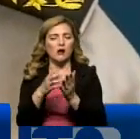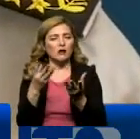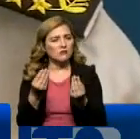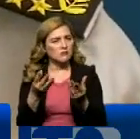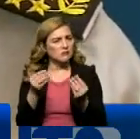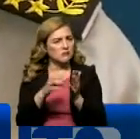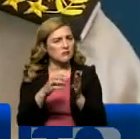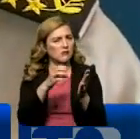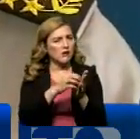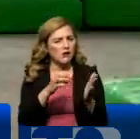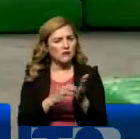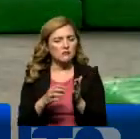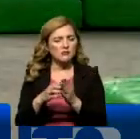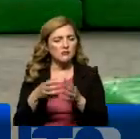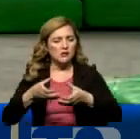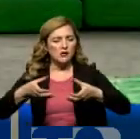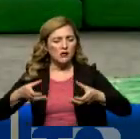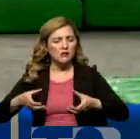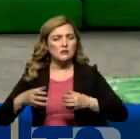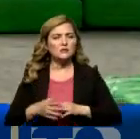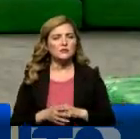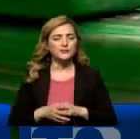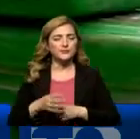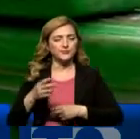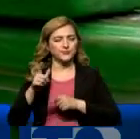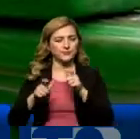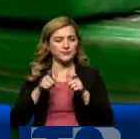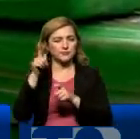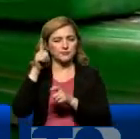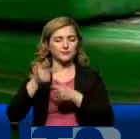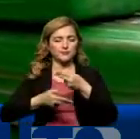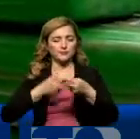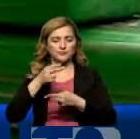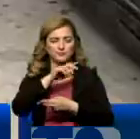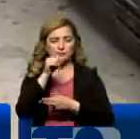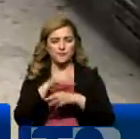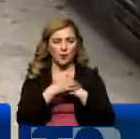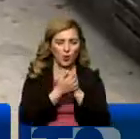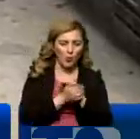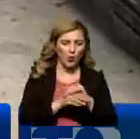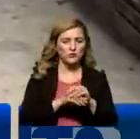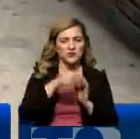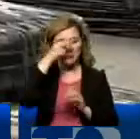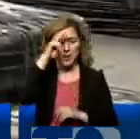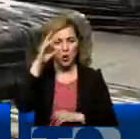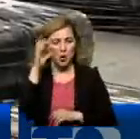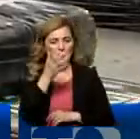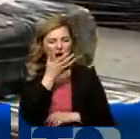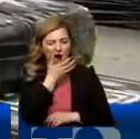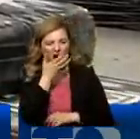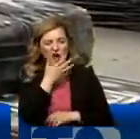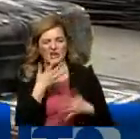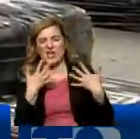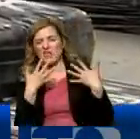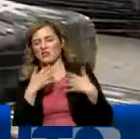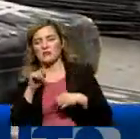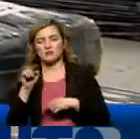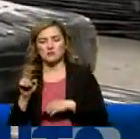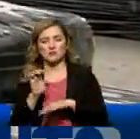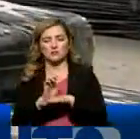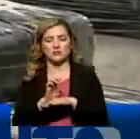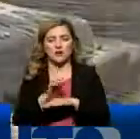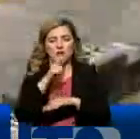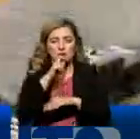esta incautación que hemos hecho. Los cárteles de droga continúan aprovechando países menos calientes que México y Colombia, pues cuando se trata de grandes